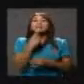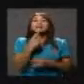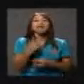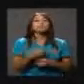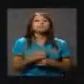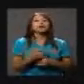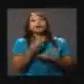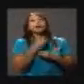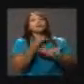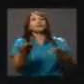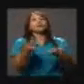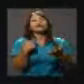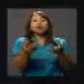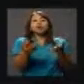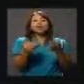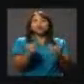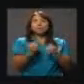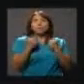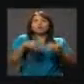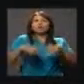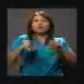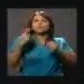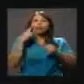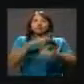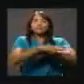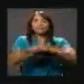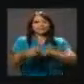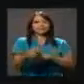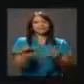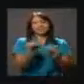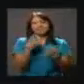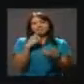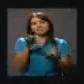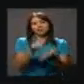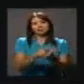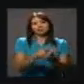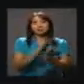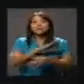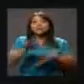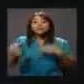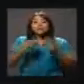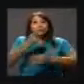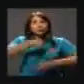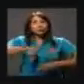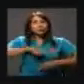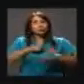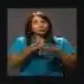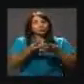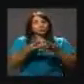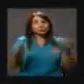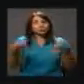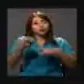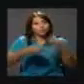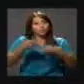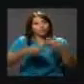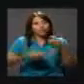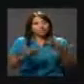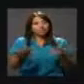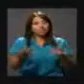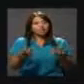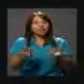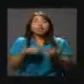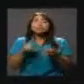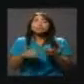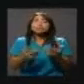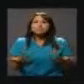robar nadie absolutamente nadie todos vamos a arreglar los problemas y eso ustedes no lo duden entonces como hace usted